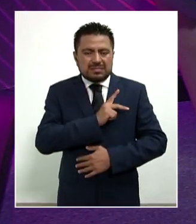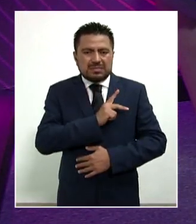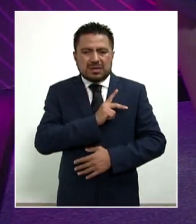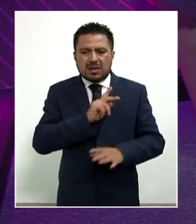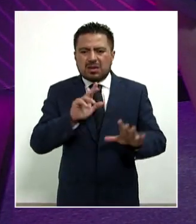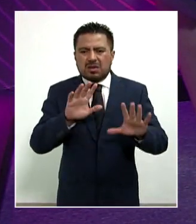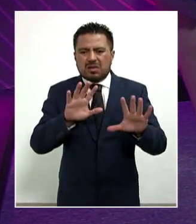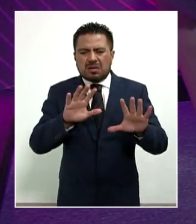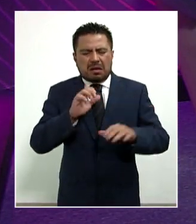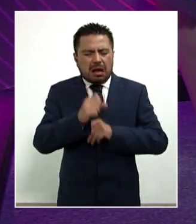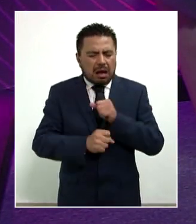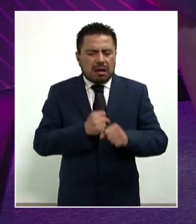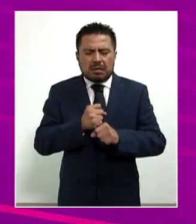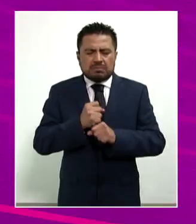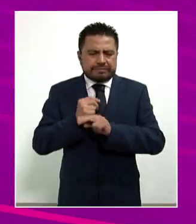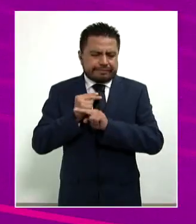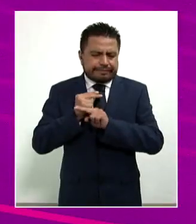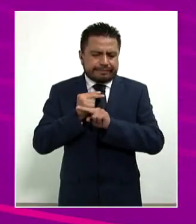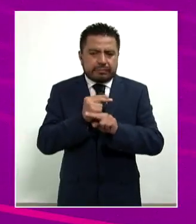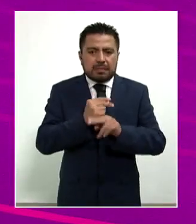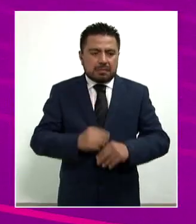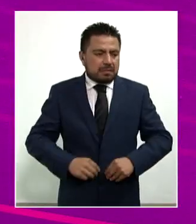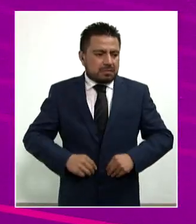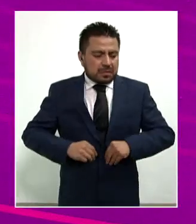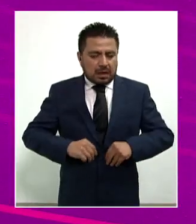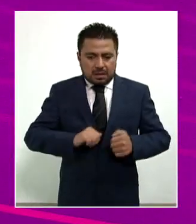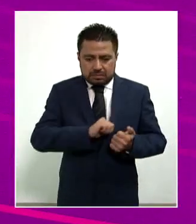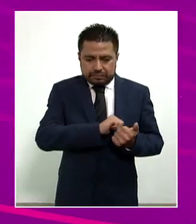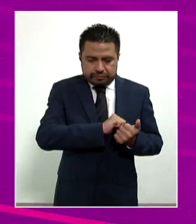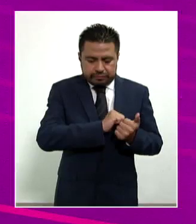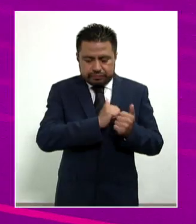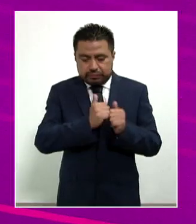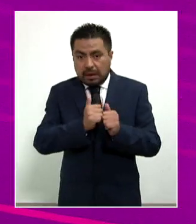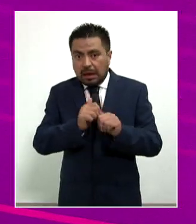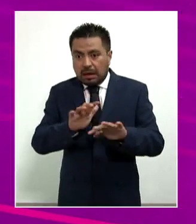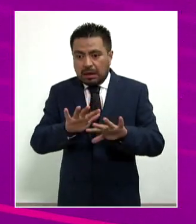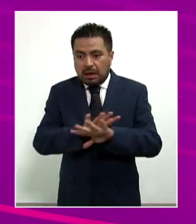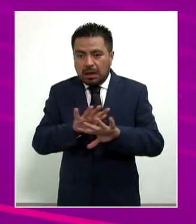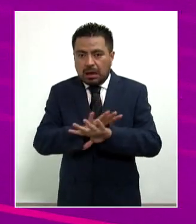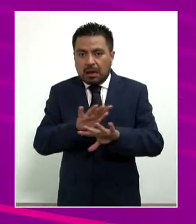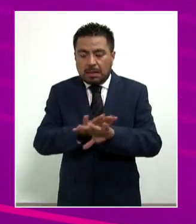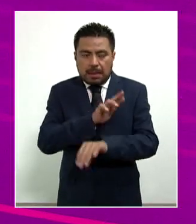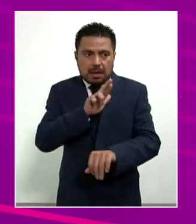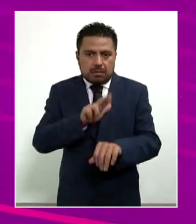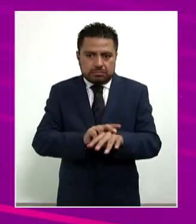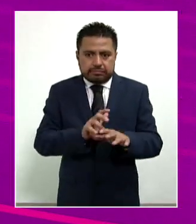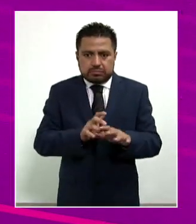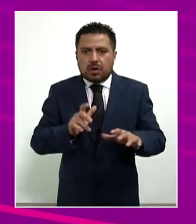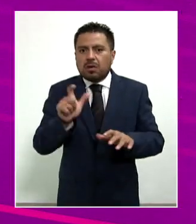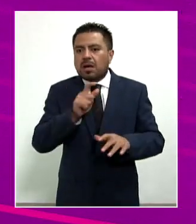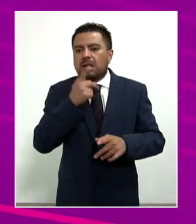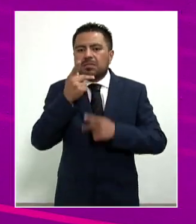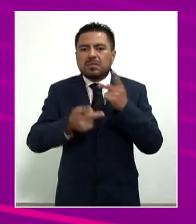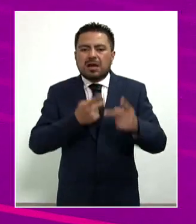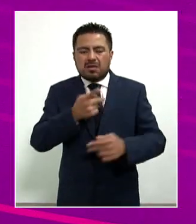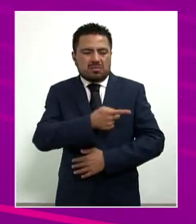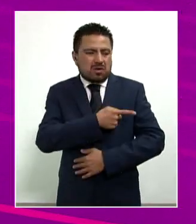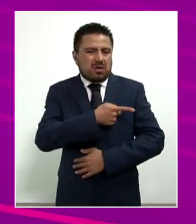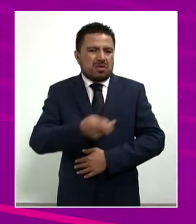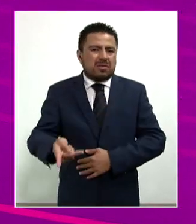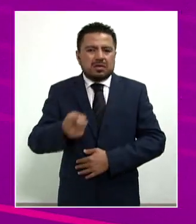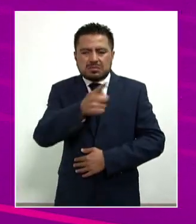en todos estos años, ha vivido en verdad que transformaciones muy grandes. Es decir, cuando hablamos de pobreza,